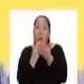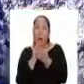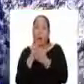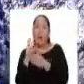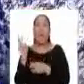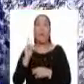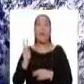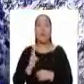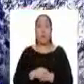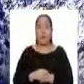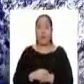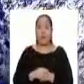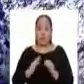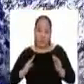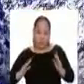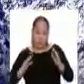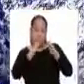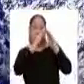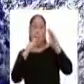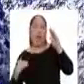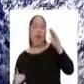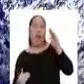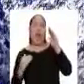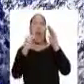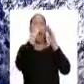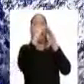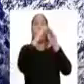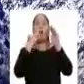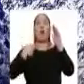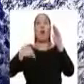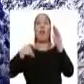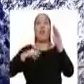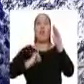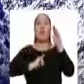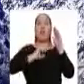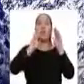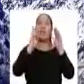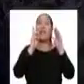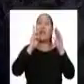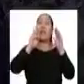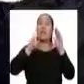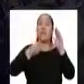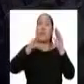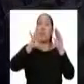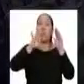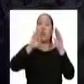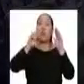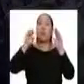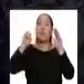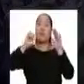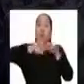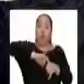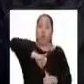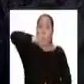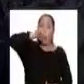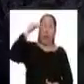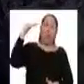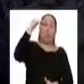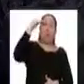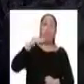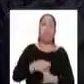alto se ubica en Argentina, con más de 6.900 metros de altura. ¿Cómo influye esta cordillera en el